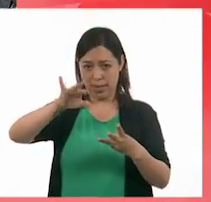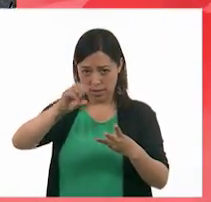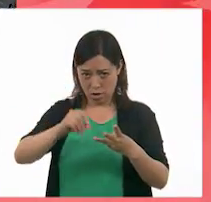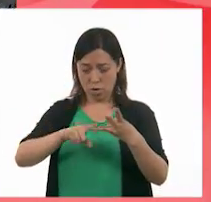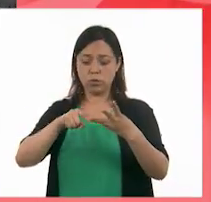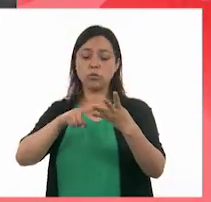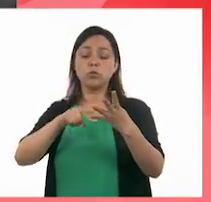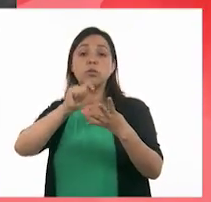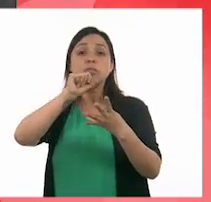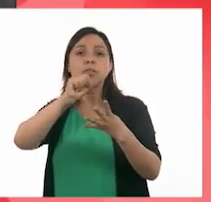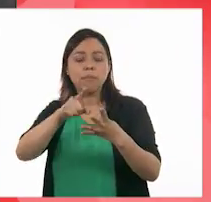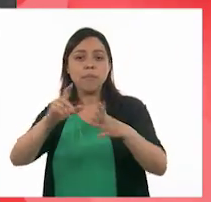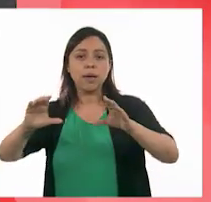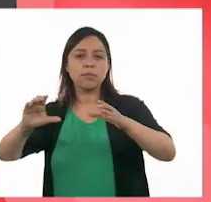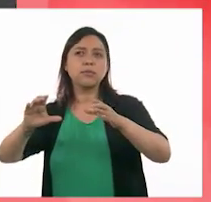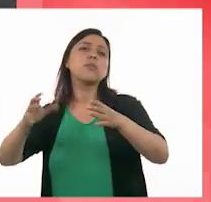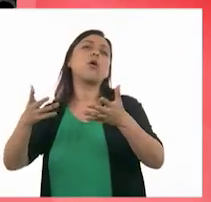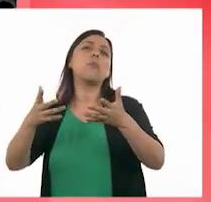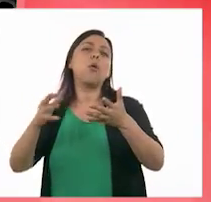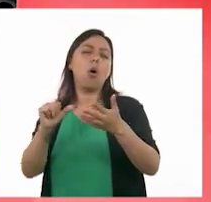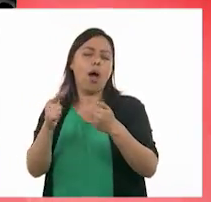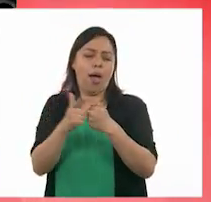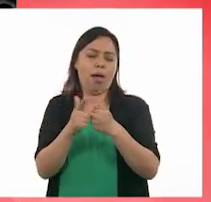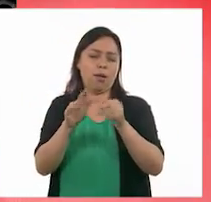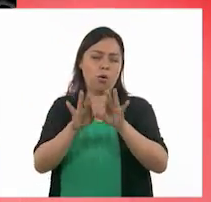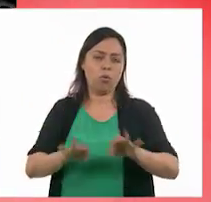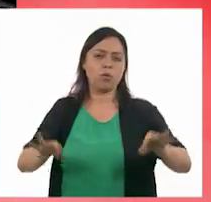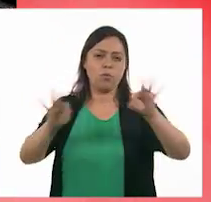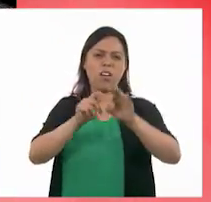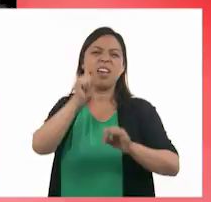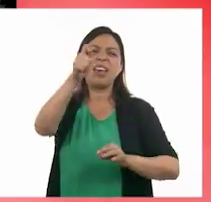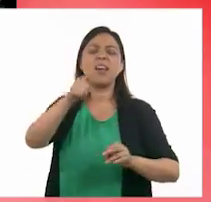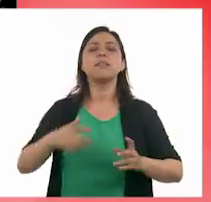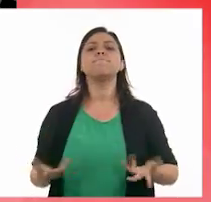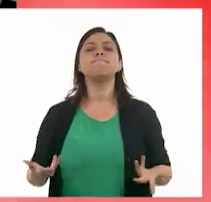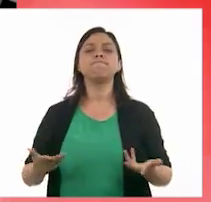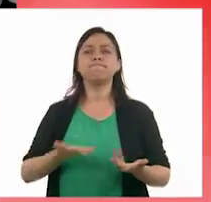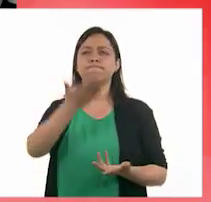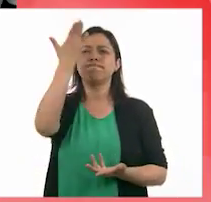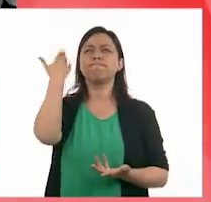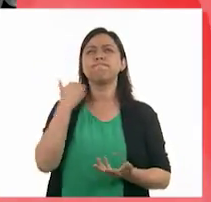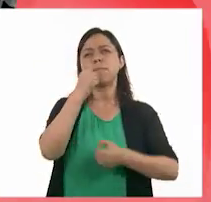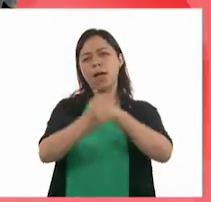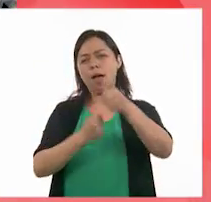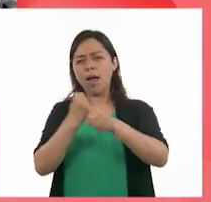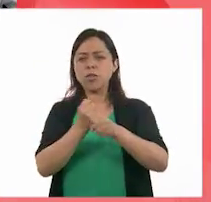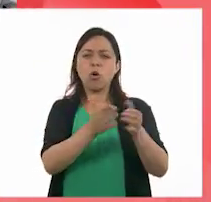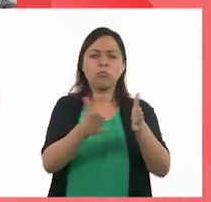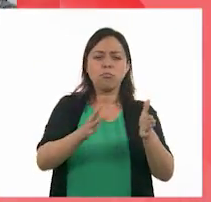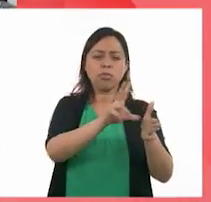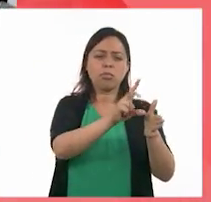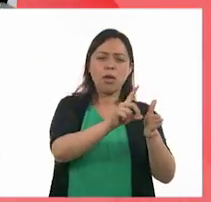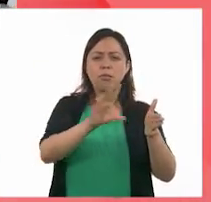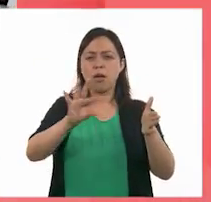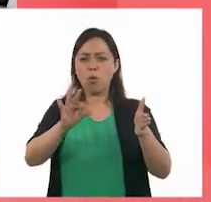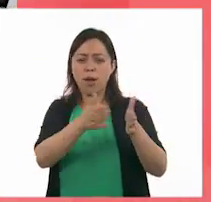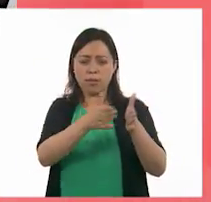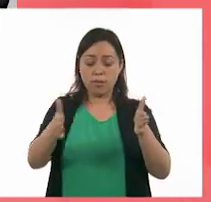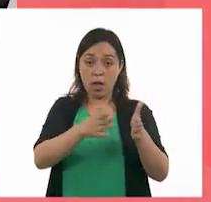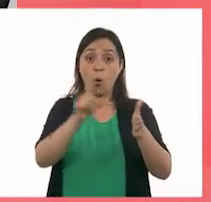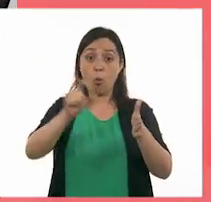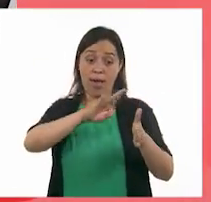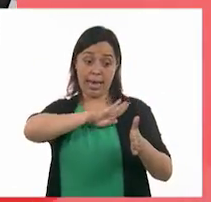todo también algo que es muy bueno mencionar, en la década entre los 30 y 40, a raíz de la Guerra Civil